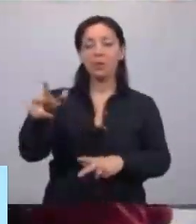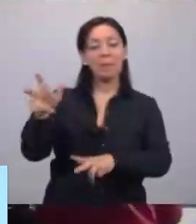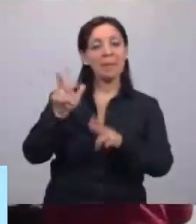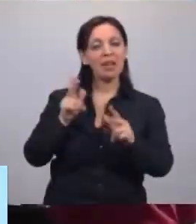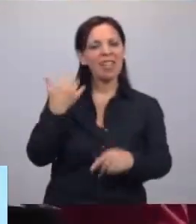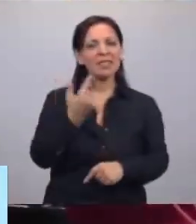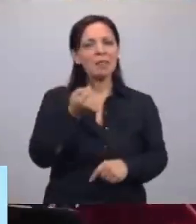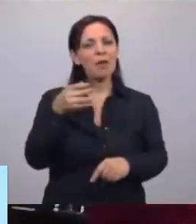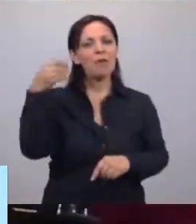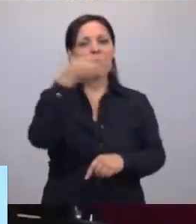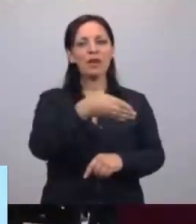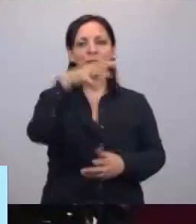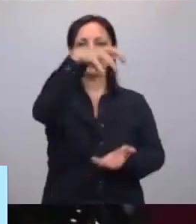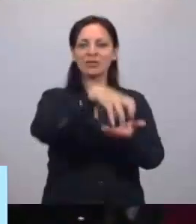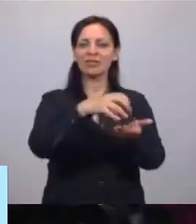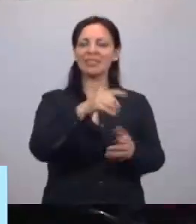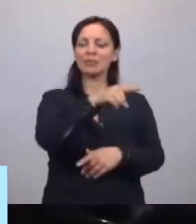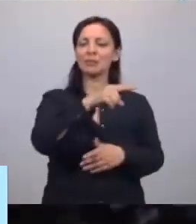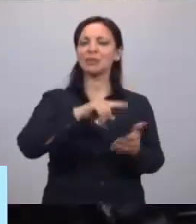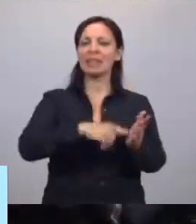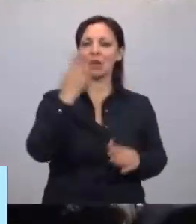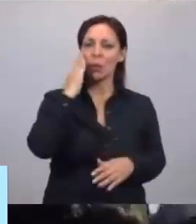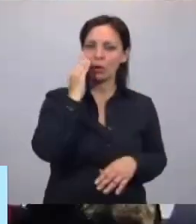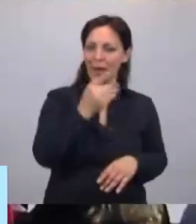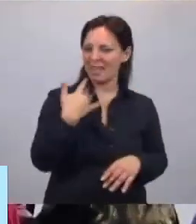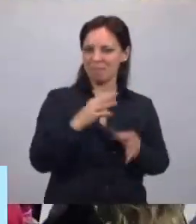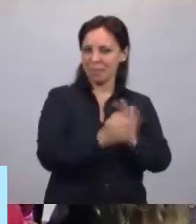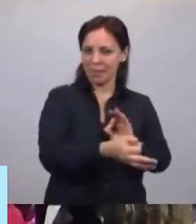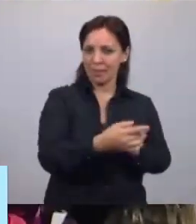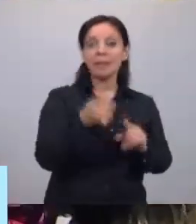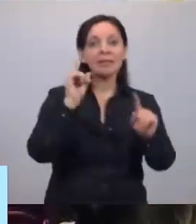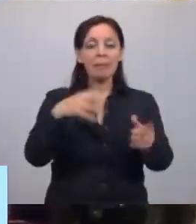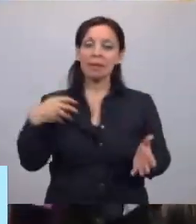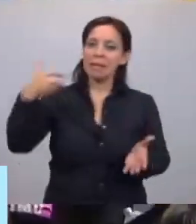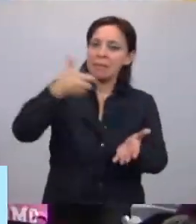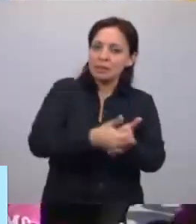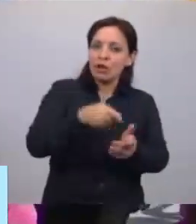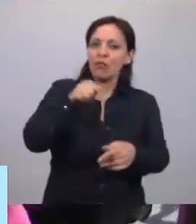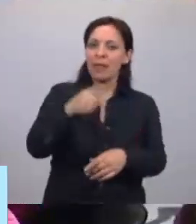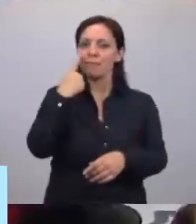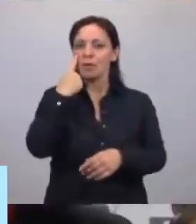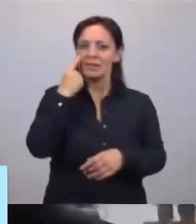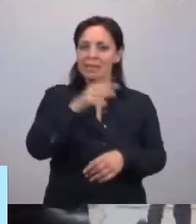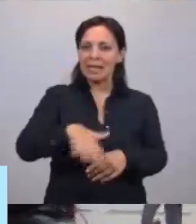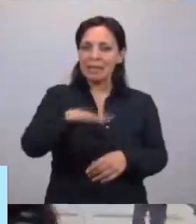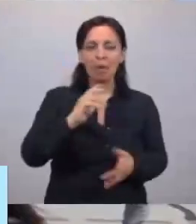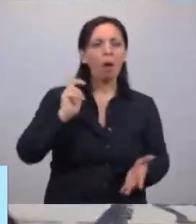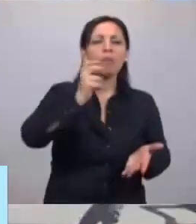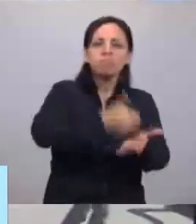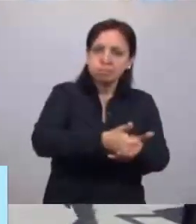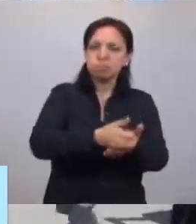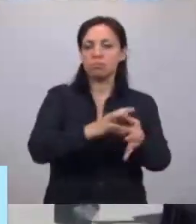estuvimos en un centro cultural acá cerca también otra inversión del municipio otra inversión